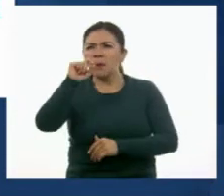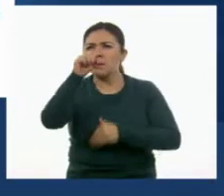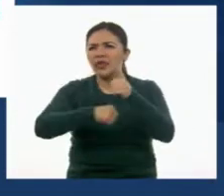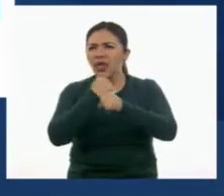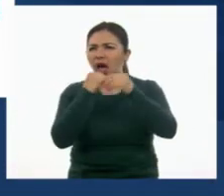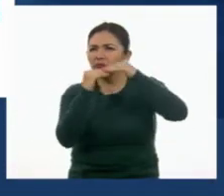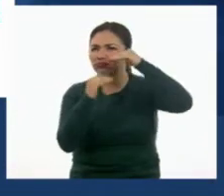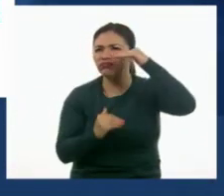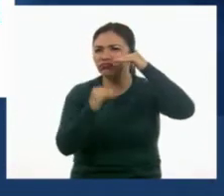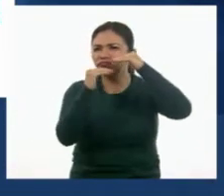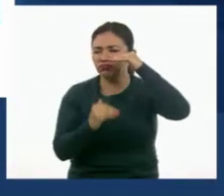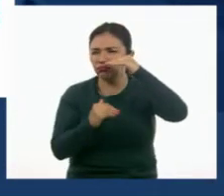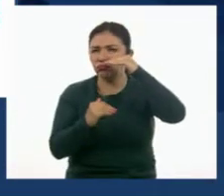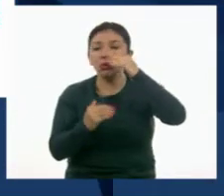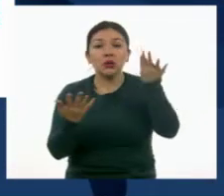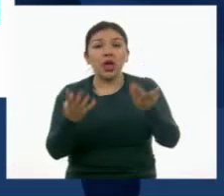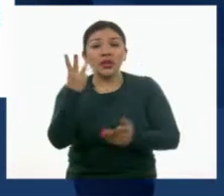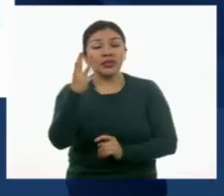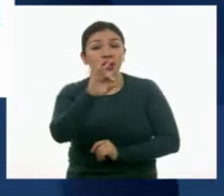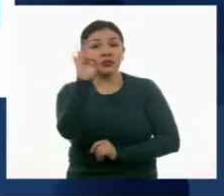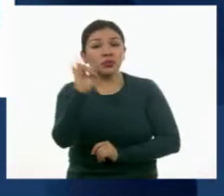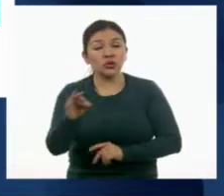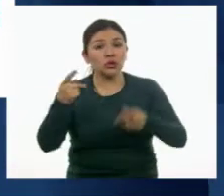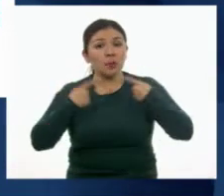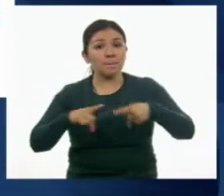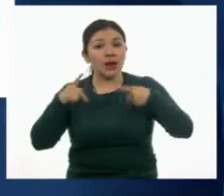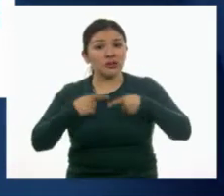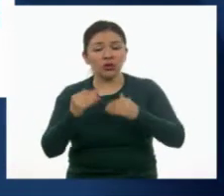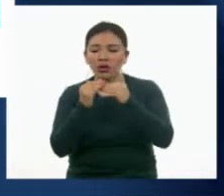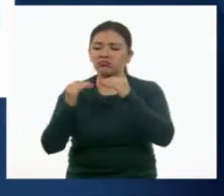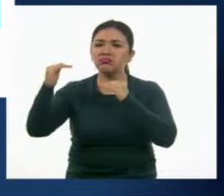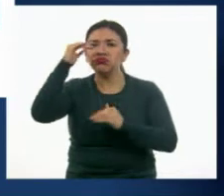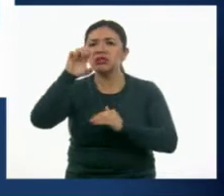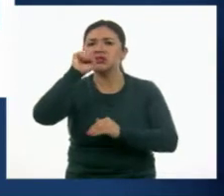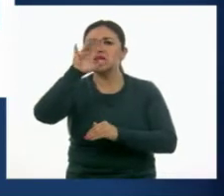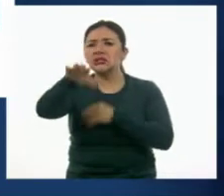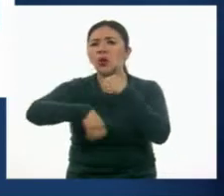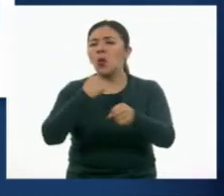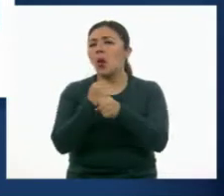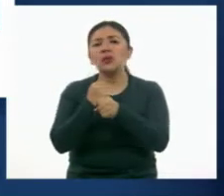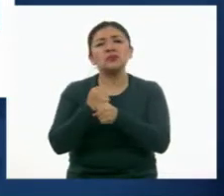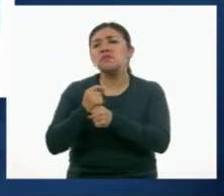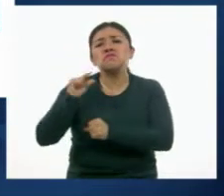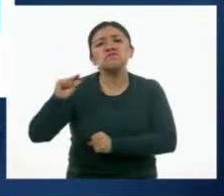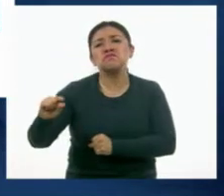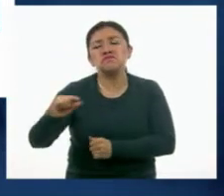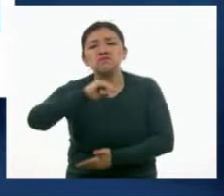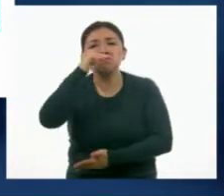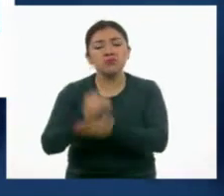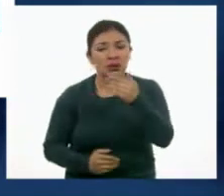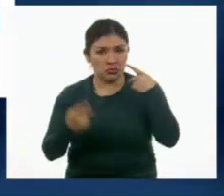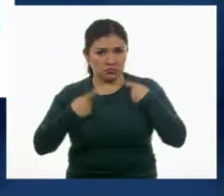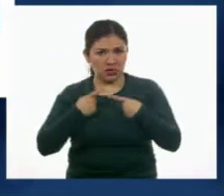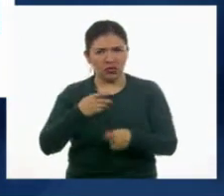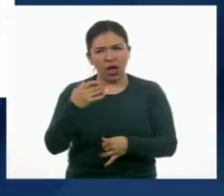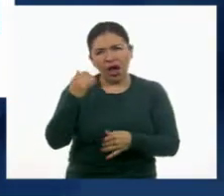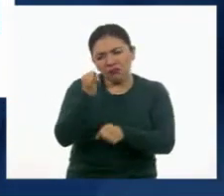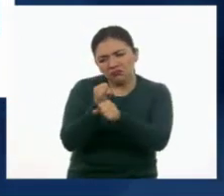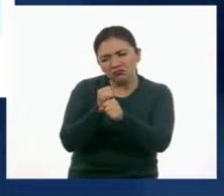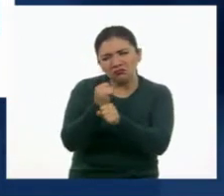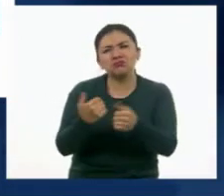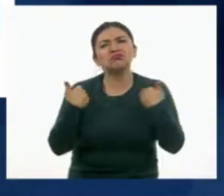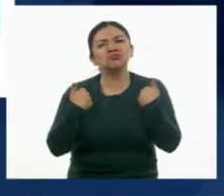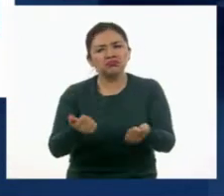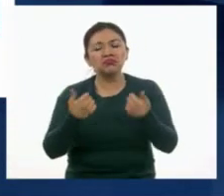años y con solo un 3% de personas por encima de los 65 años. Los expertos entienden que esto habría